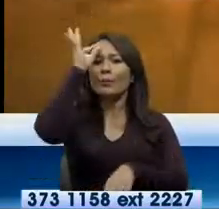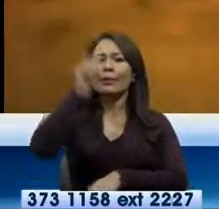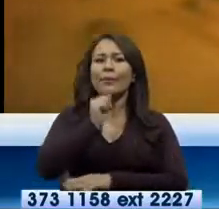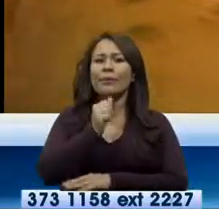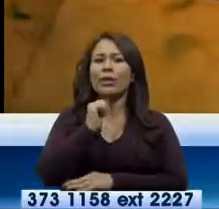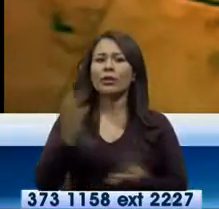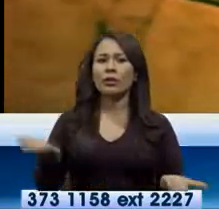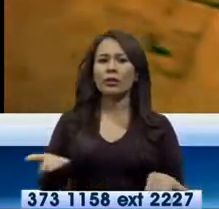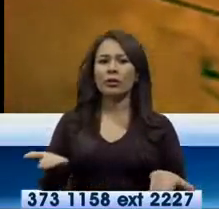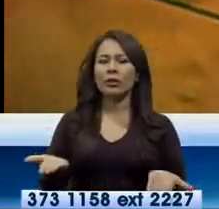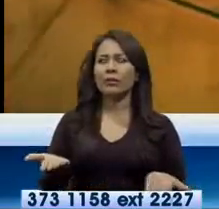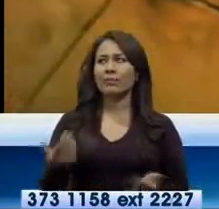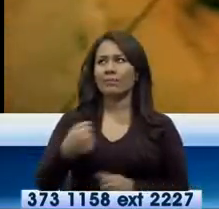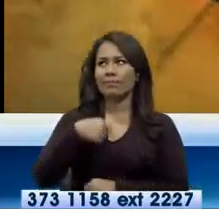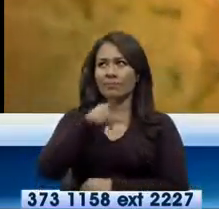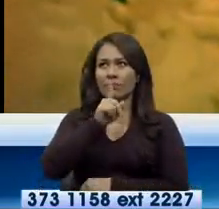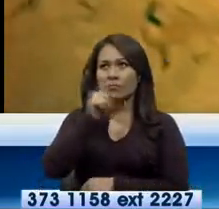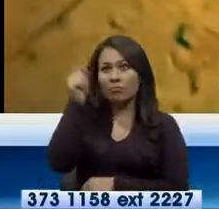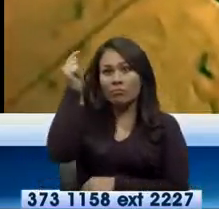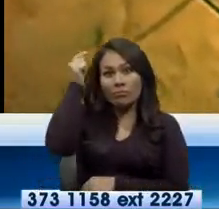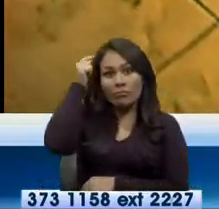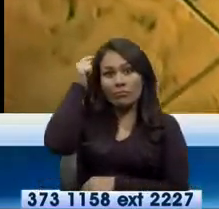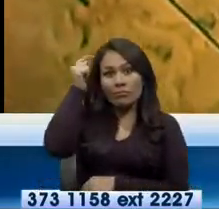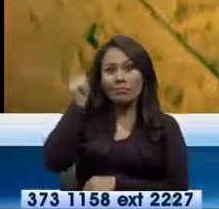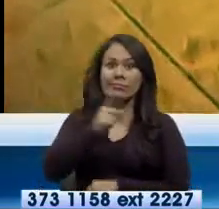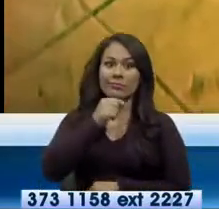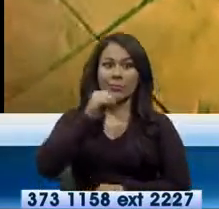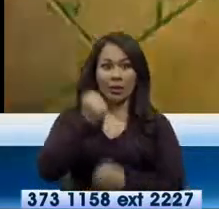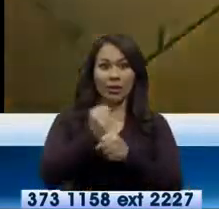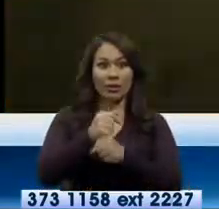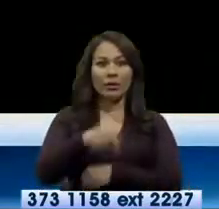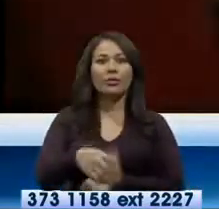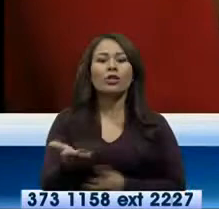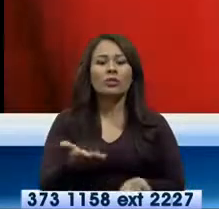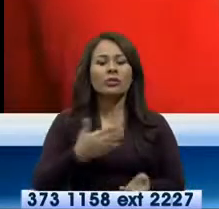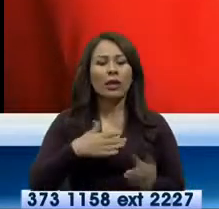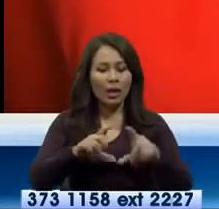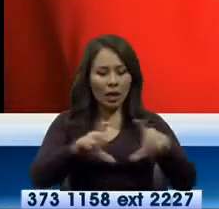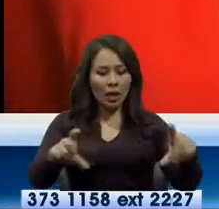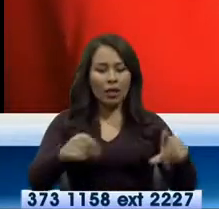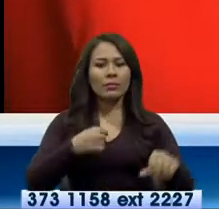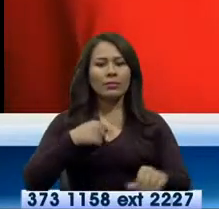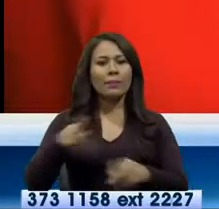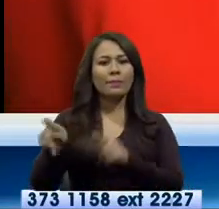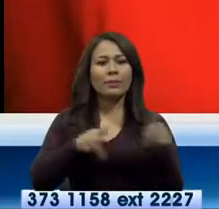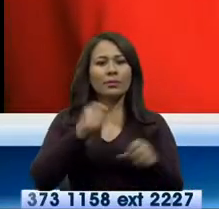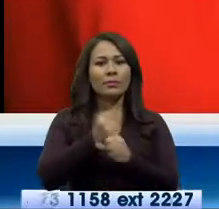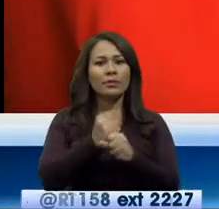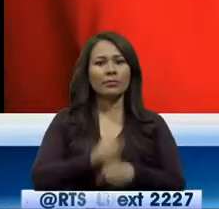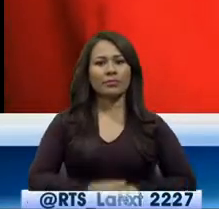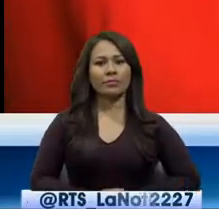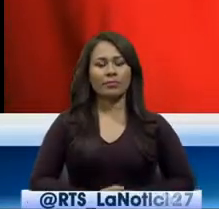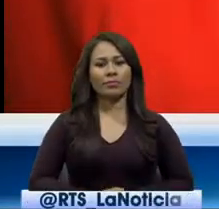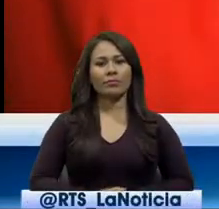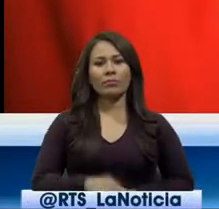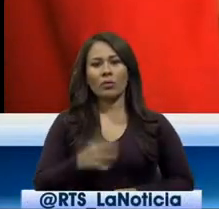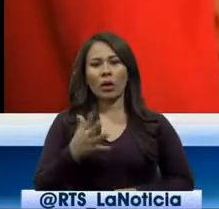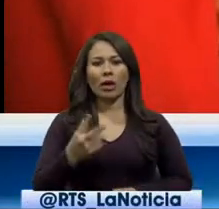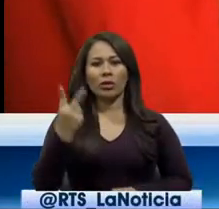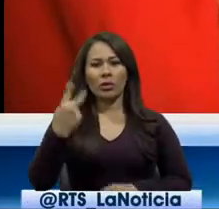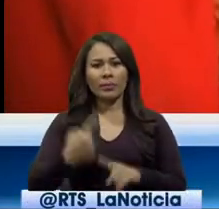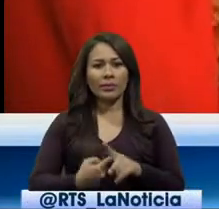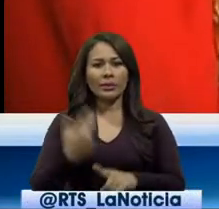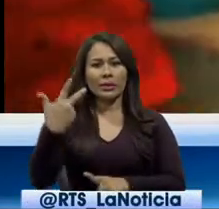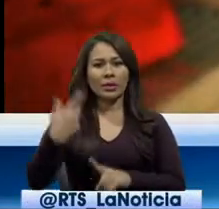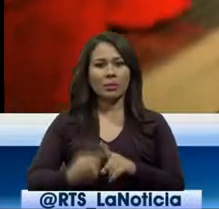coordinador de los internos no pudo justificar los permisos de funcionamiento. Esto tiene prácticamente unos 2 meses, 3 meses